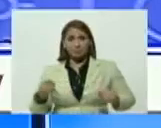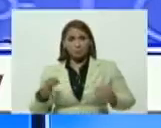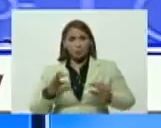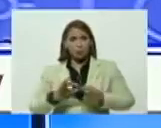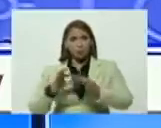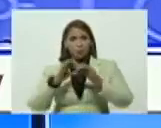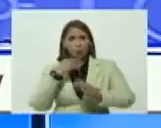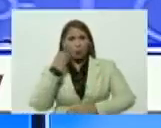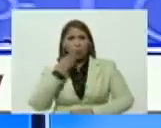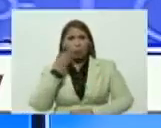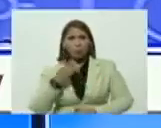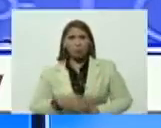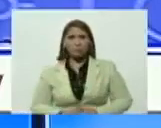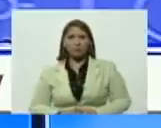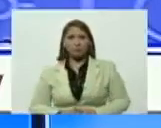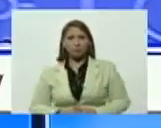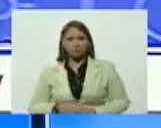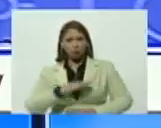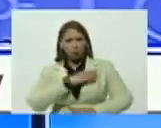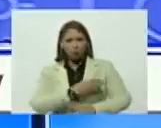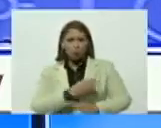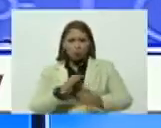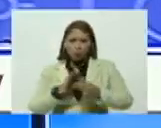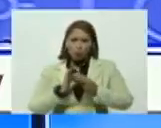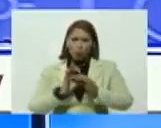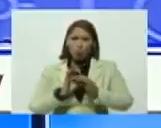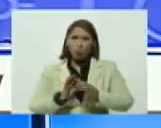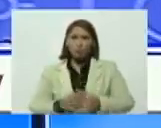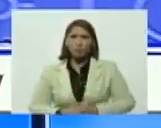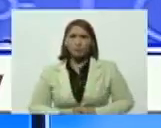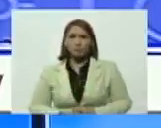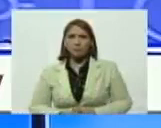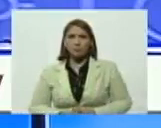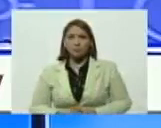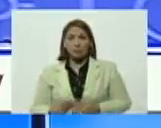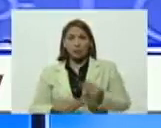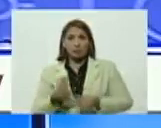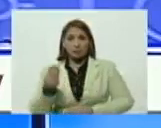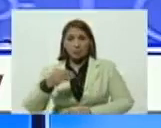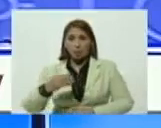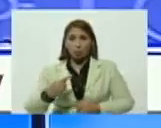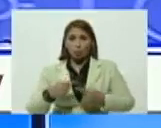unida, amalgamada. Hay que hacer muchas cosas más.